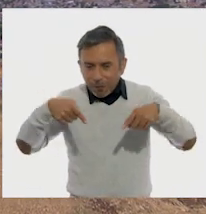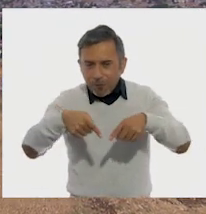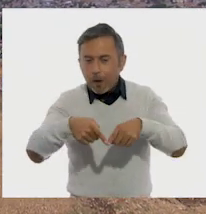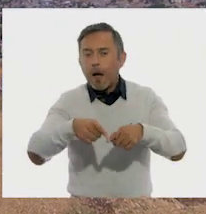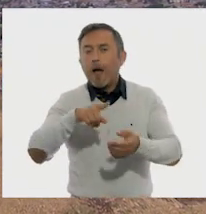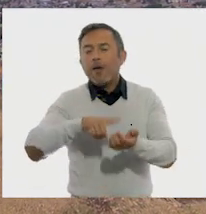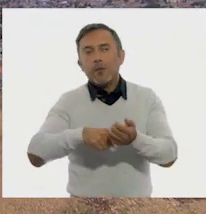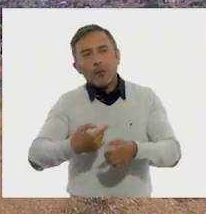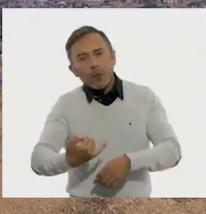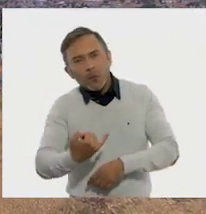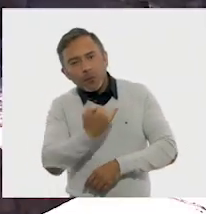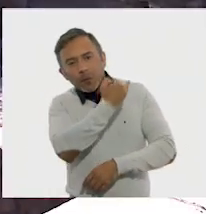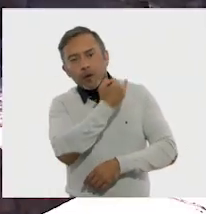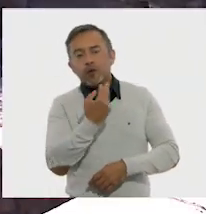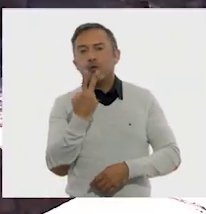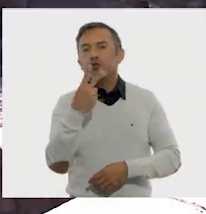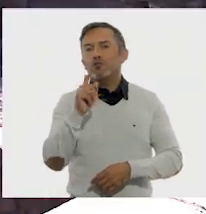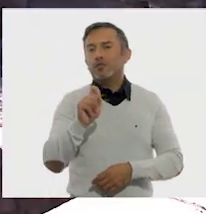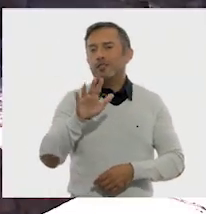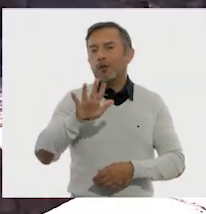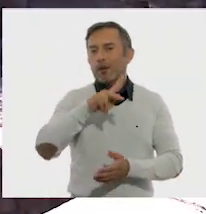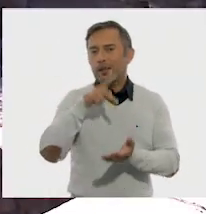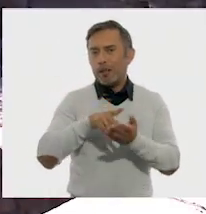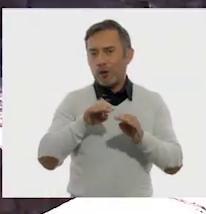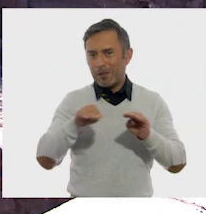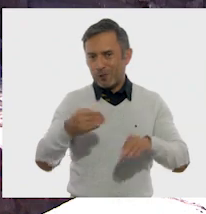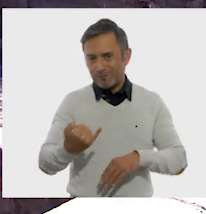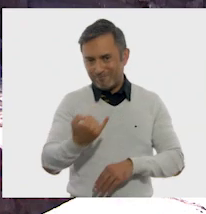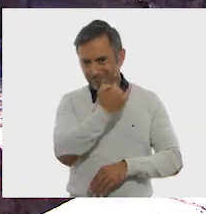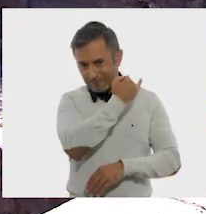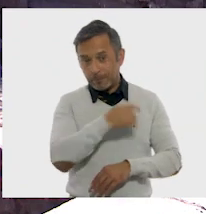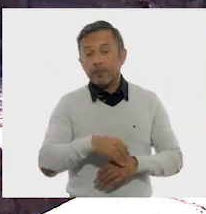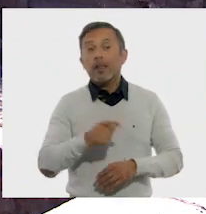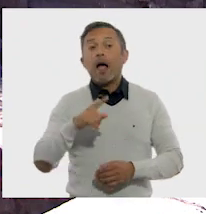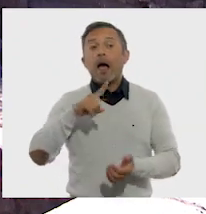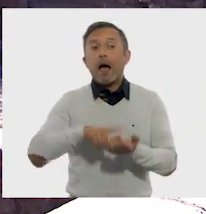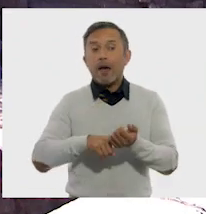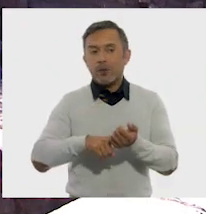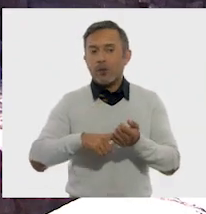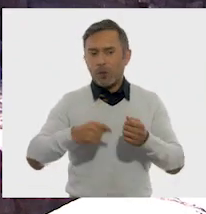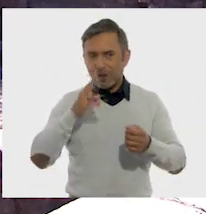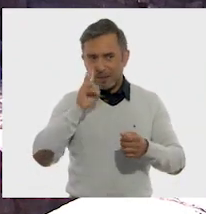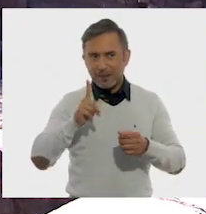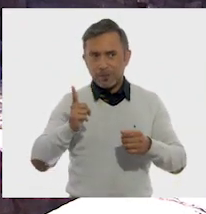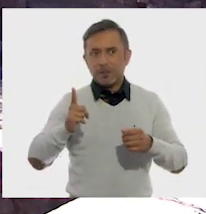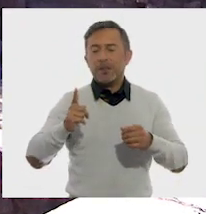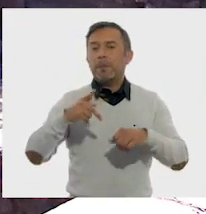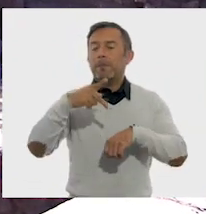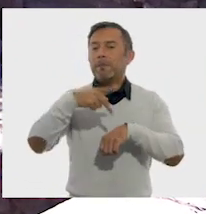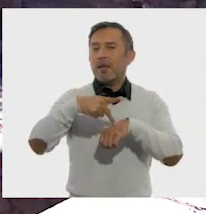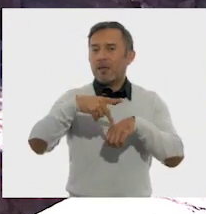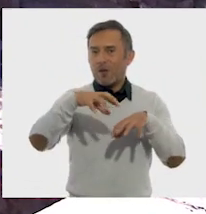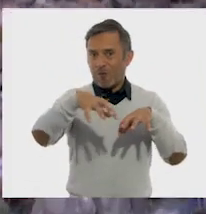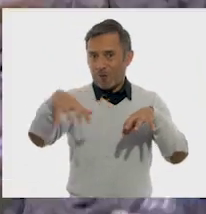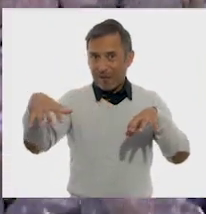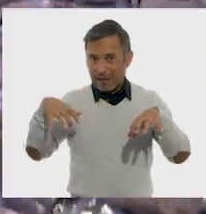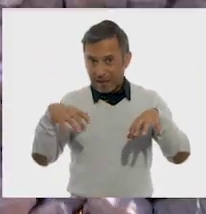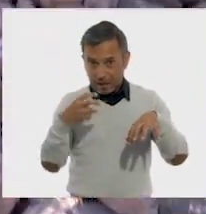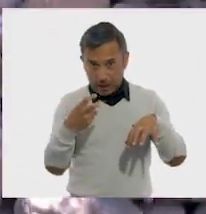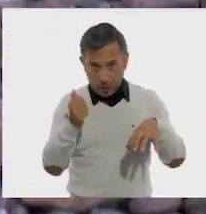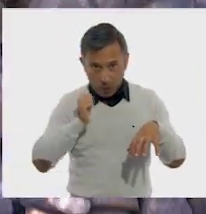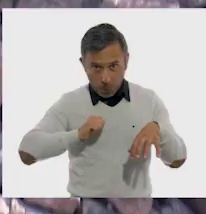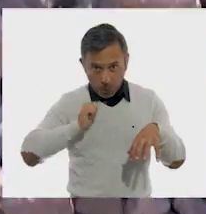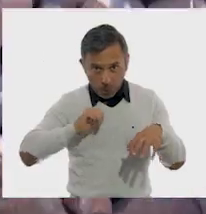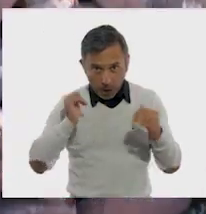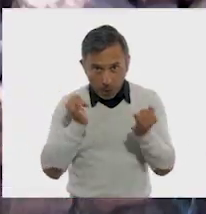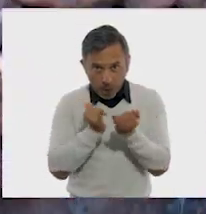kilómetros para arriba. También este edificio, si ustedes lo ven, así que todas las piedras como a la superficie, no era así, tenía un